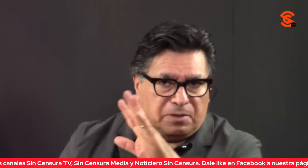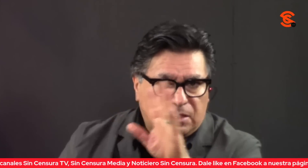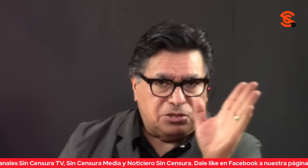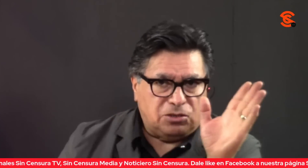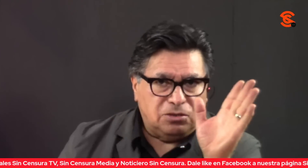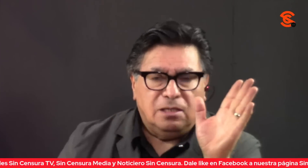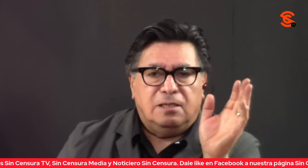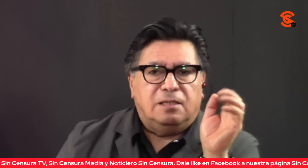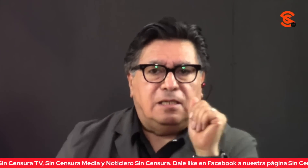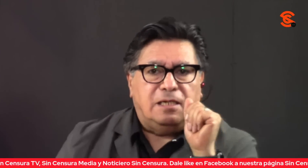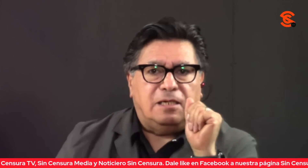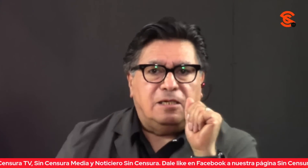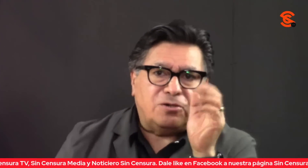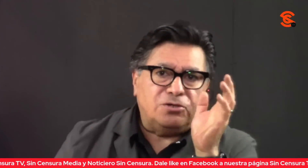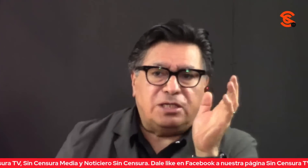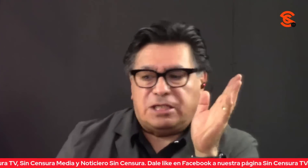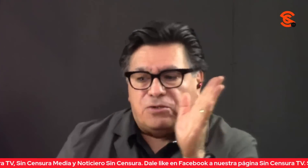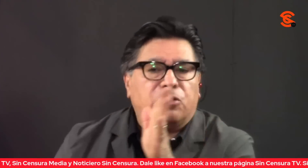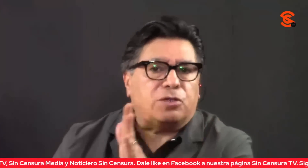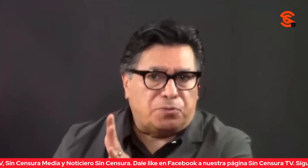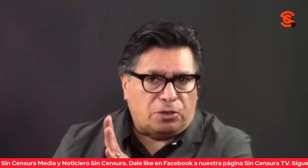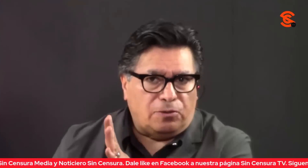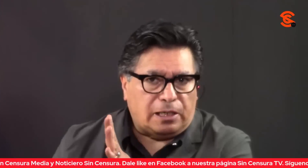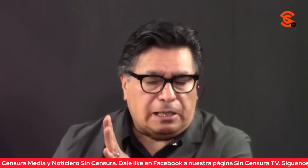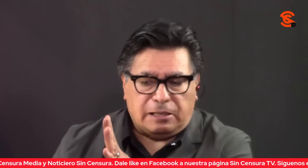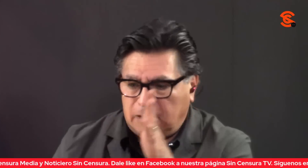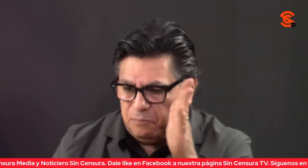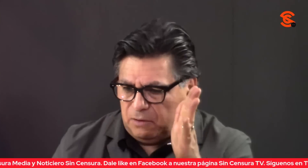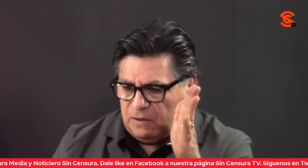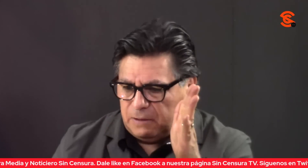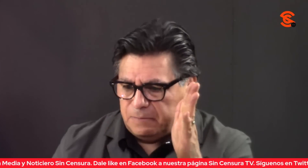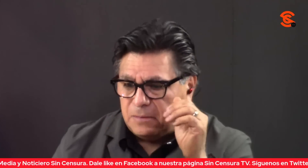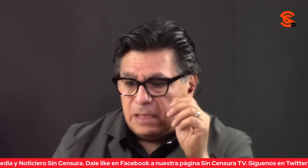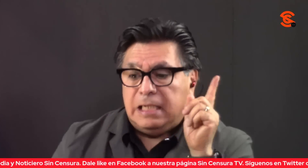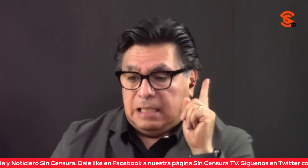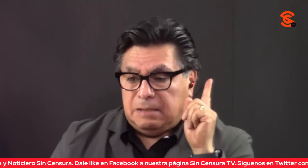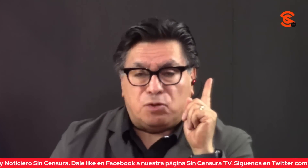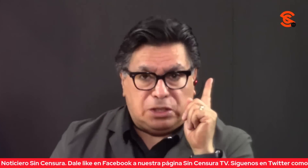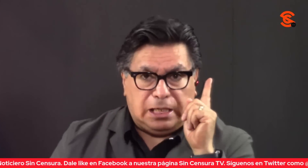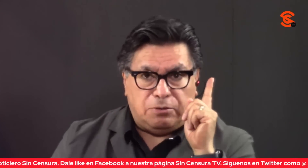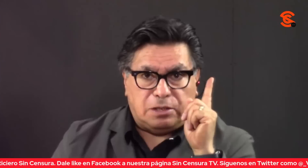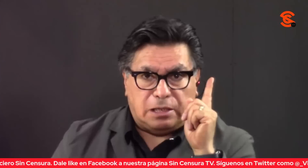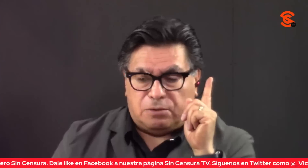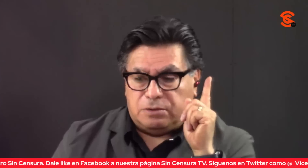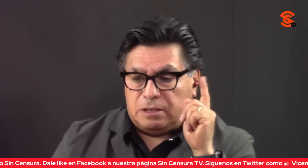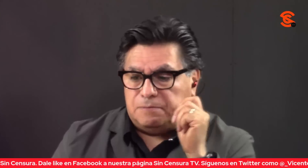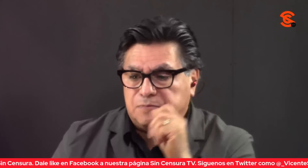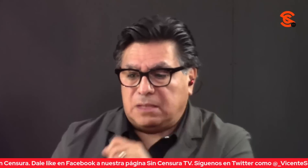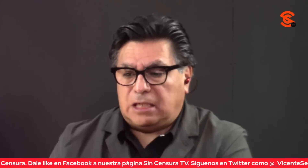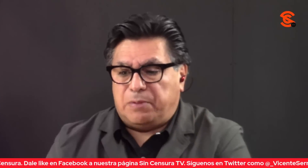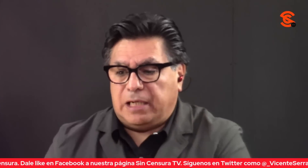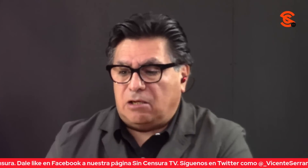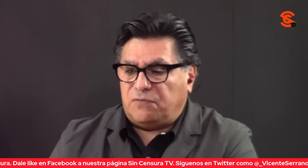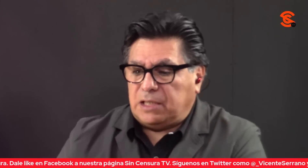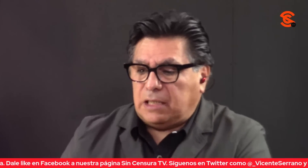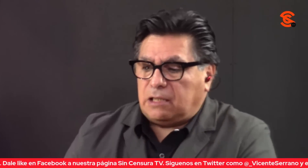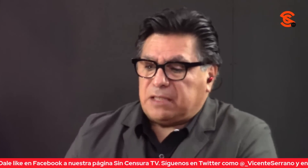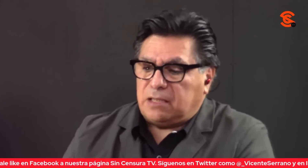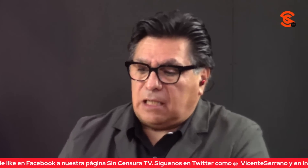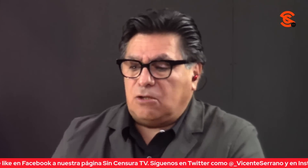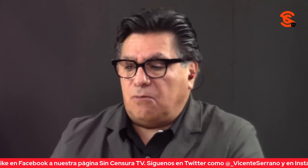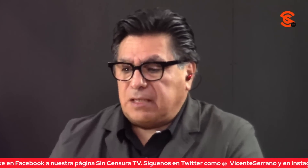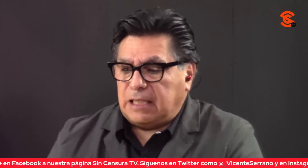es una interpretación de Reuters que no se corresponde con la realidad. Pero en fin, prosigue la nota de Reuters. Se espera que la